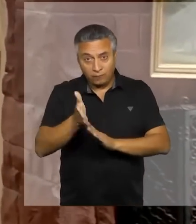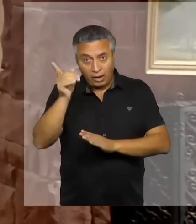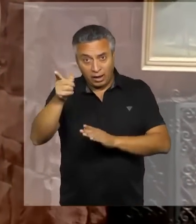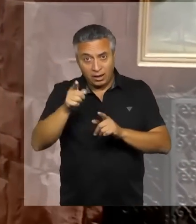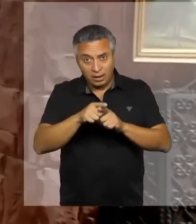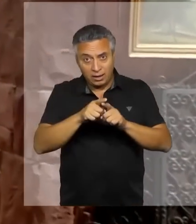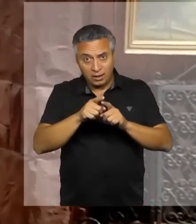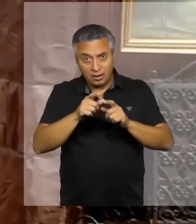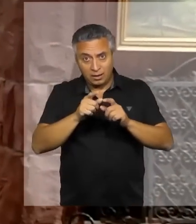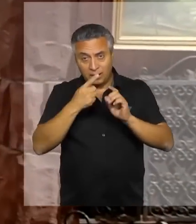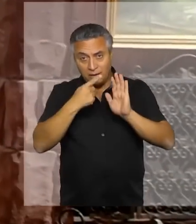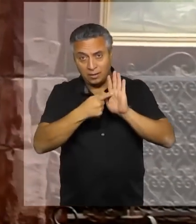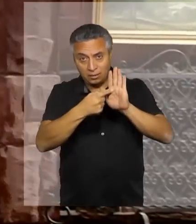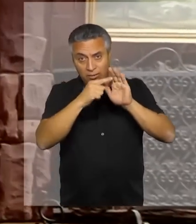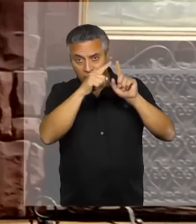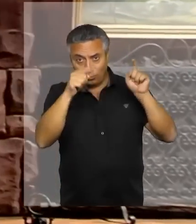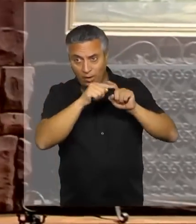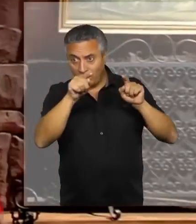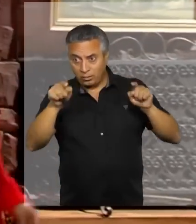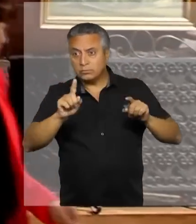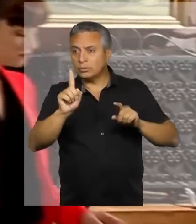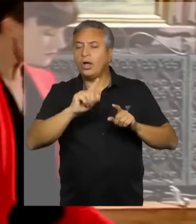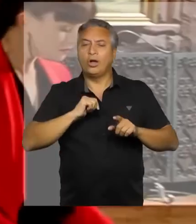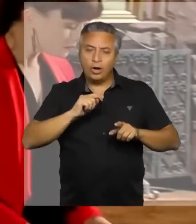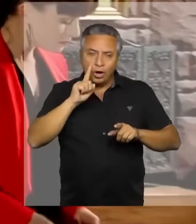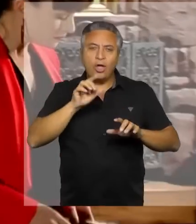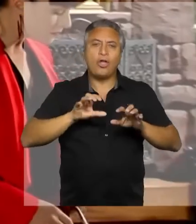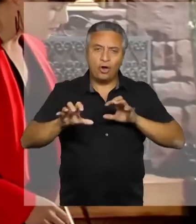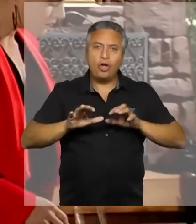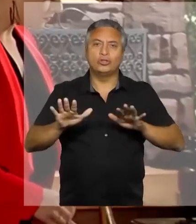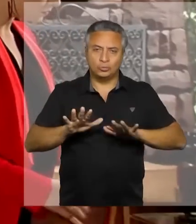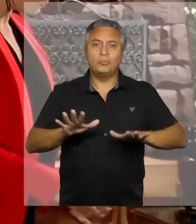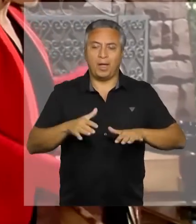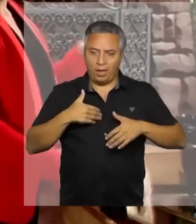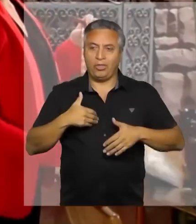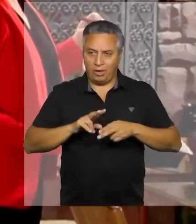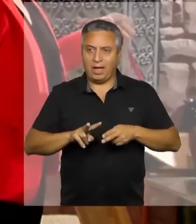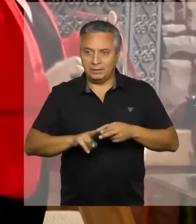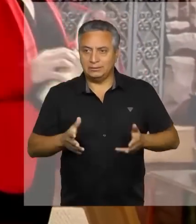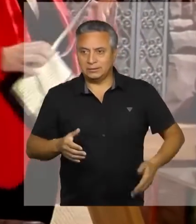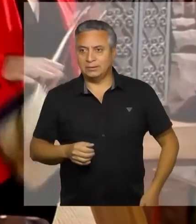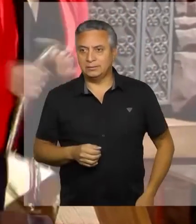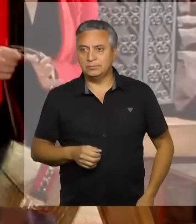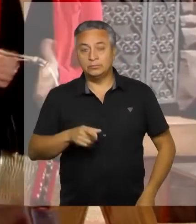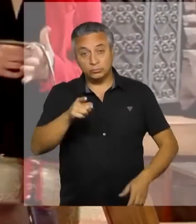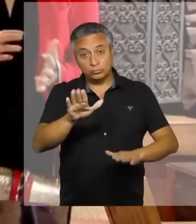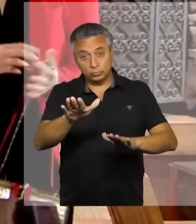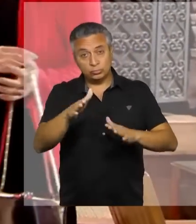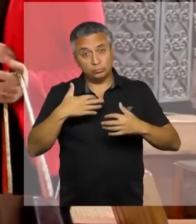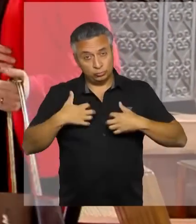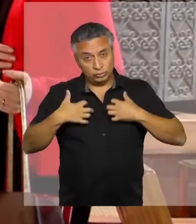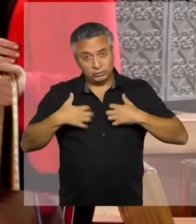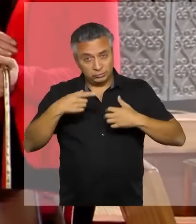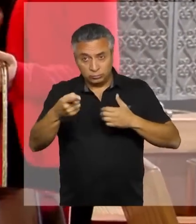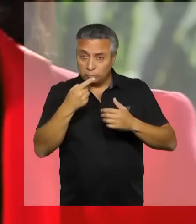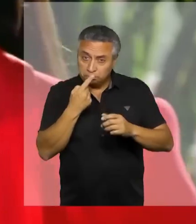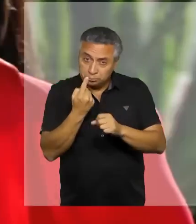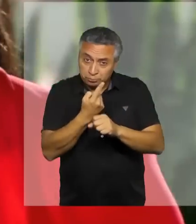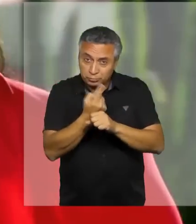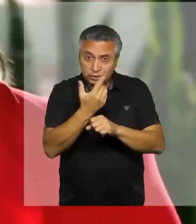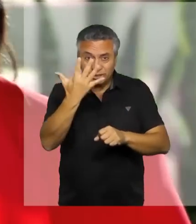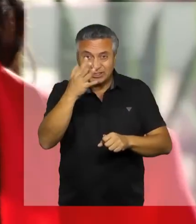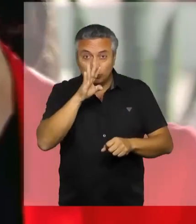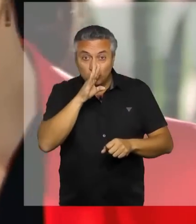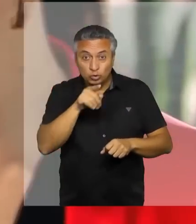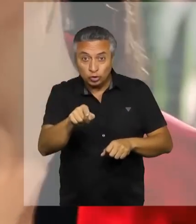O sea, no, pero tengo cosas que hacer. Perdona. ¿Te molestaría que conversáramos 5 minutos, por favor? Estoy un